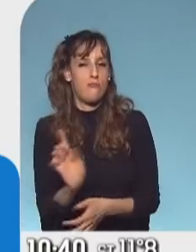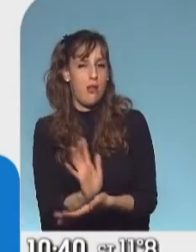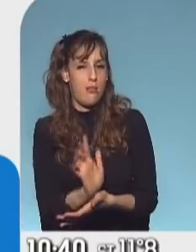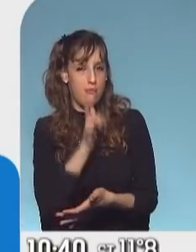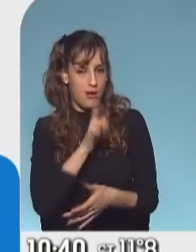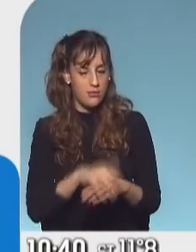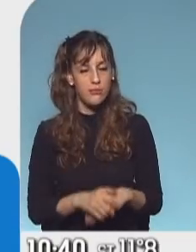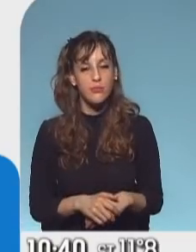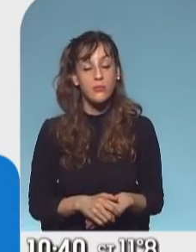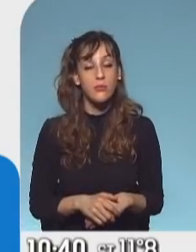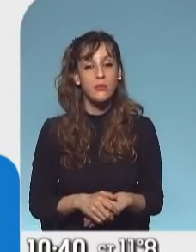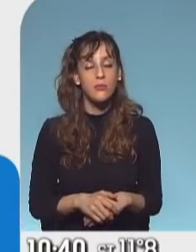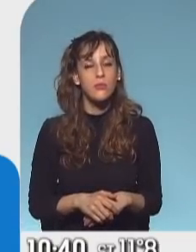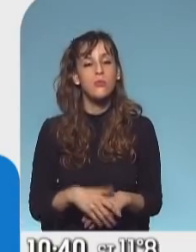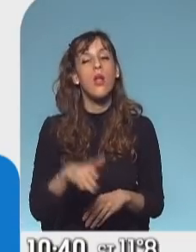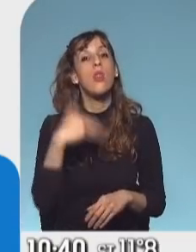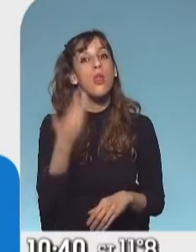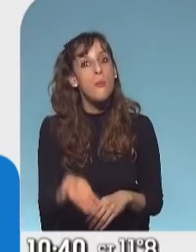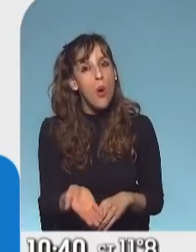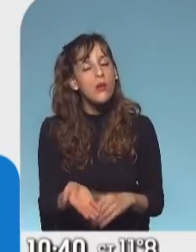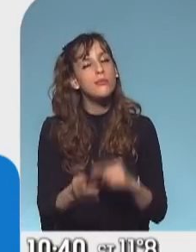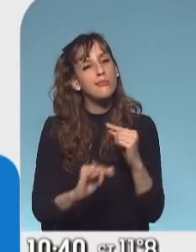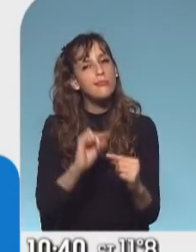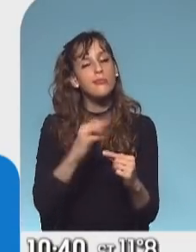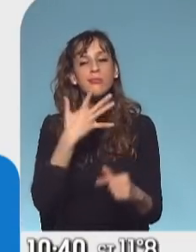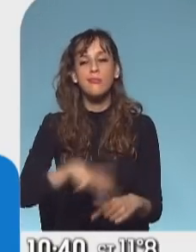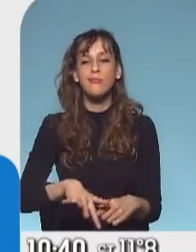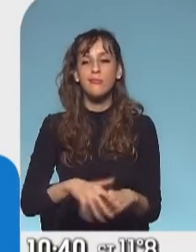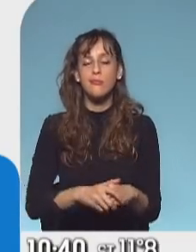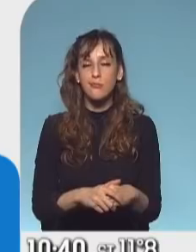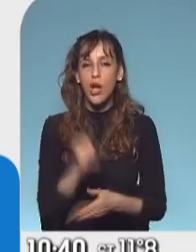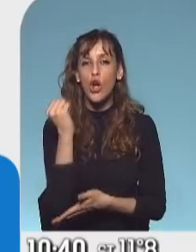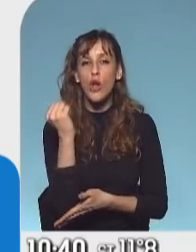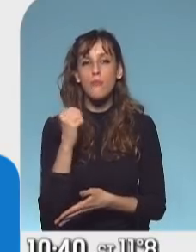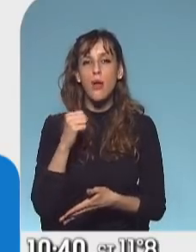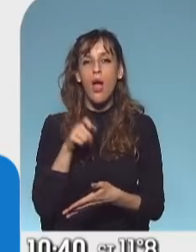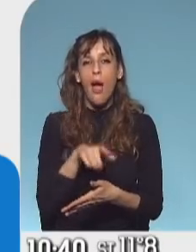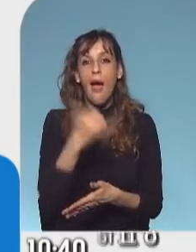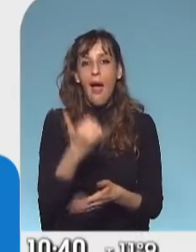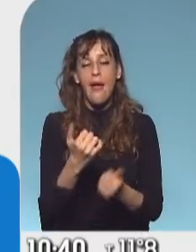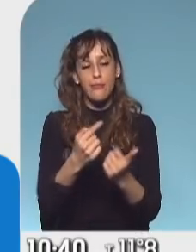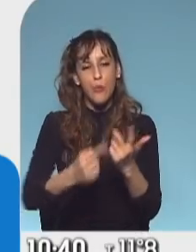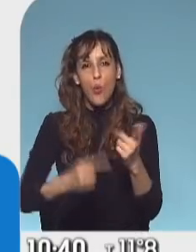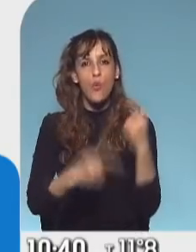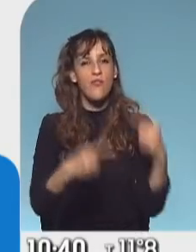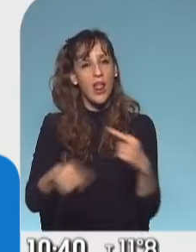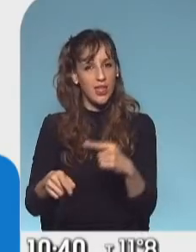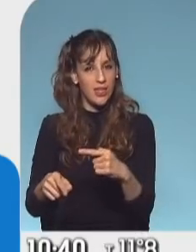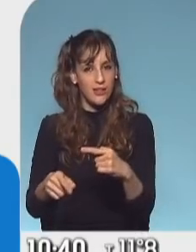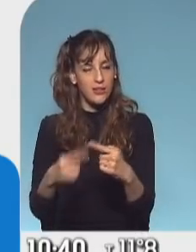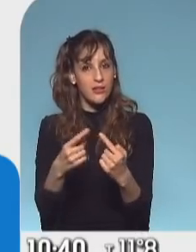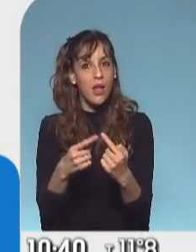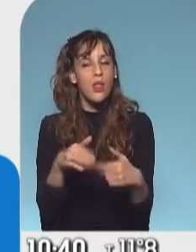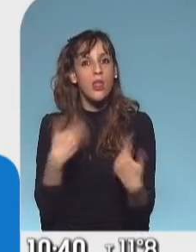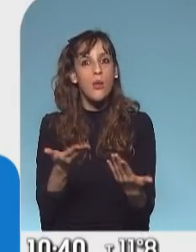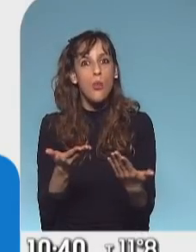cosa. Claro, después me fui entendiendo que en la economía popular hay un montón de actores que difícilmente puedan